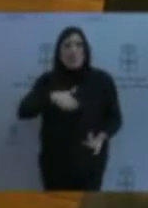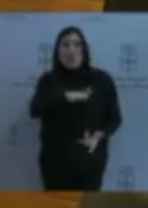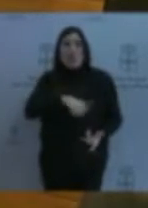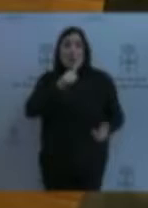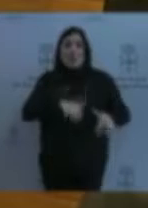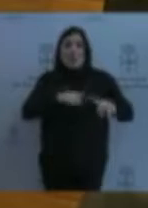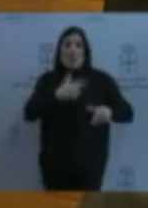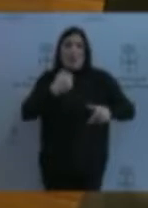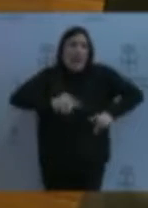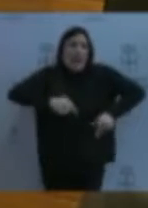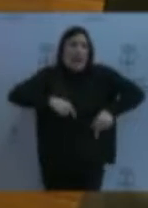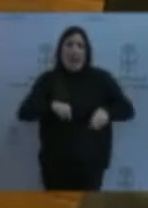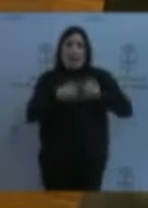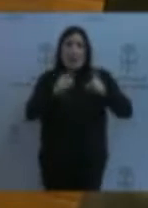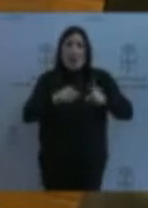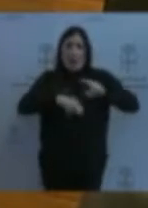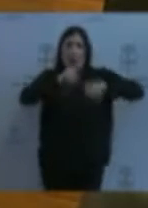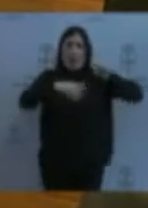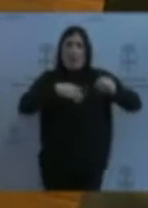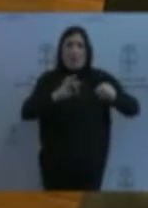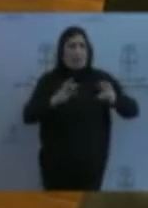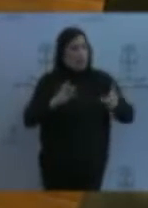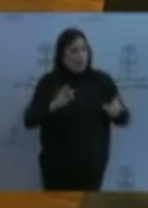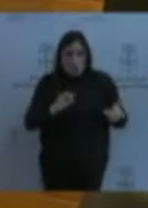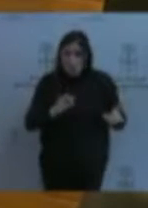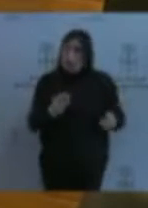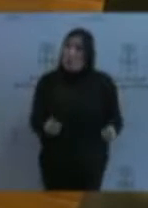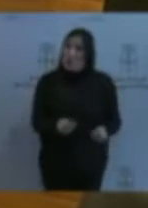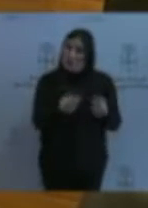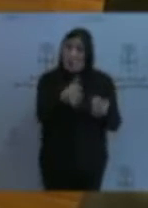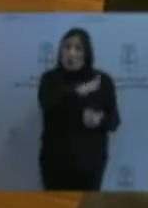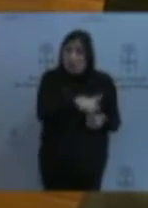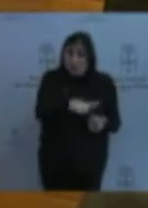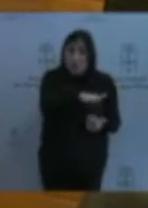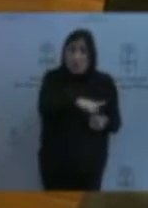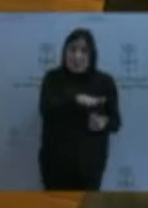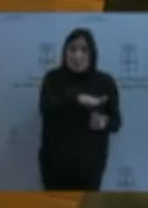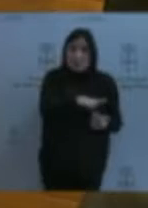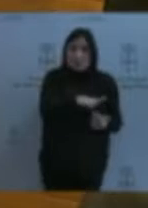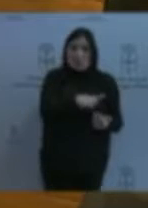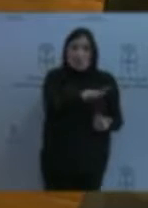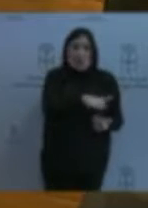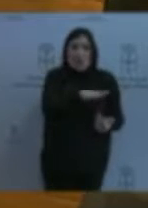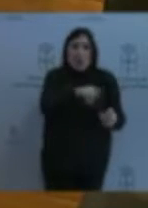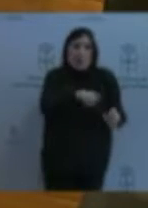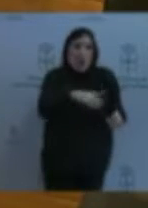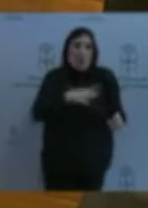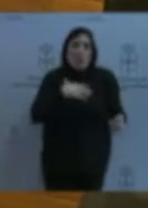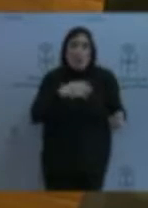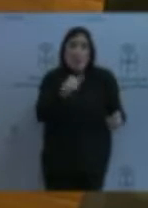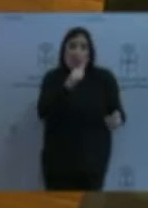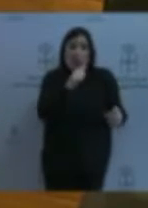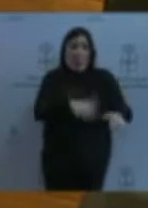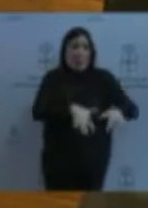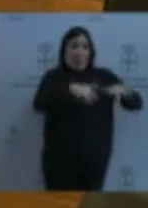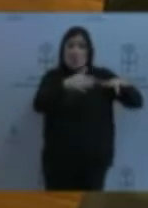sabe que lo mejor es dejar ciertos lugares como zonas tampón que absorben las inundaciones, reduciendo así su fuerza y